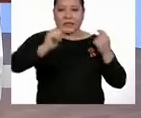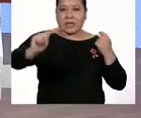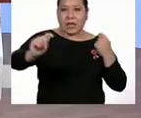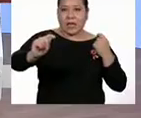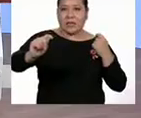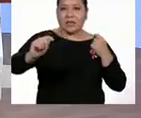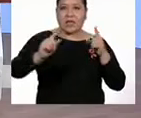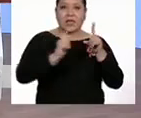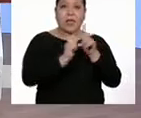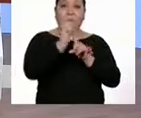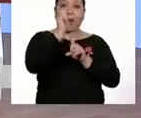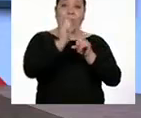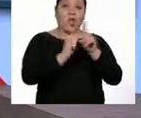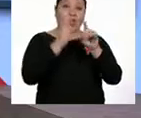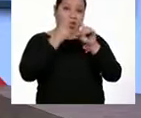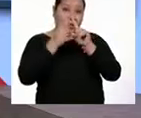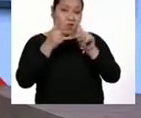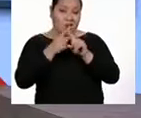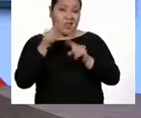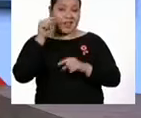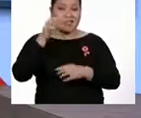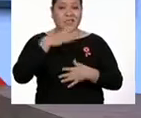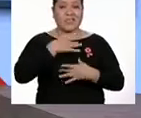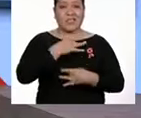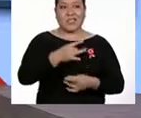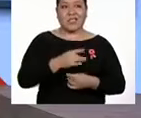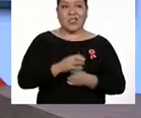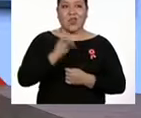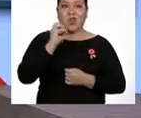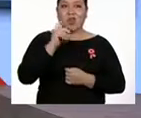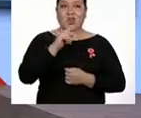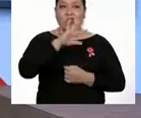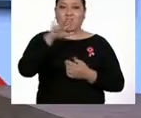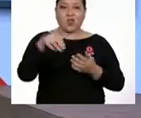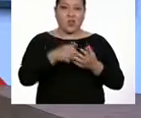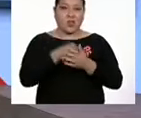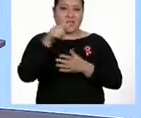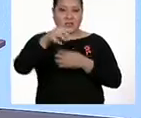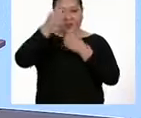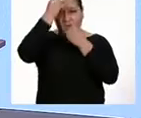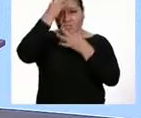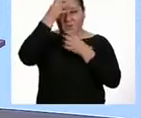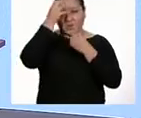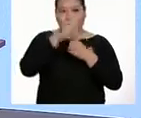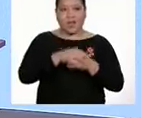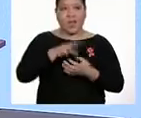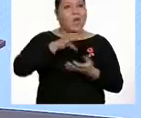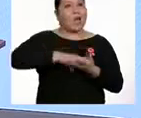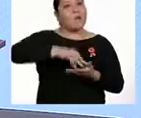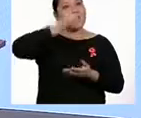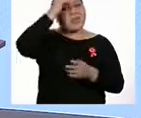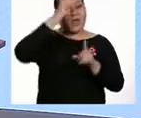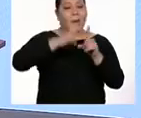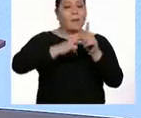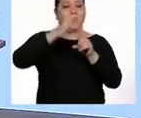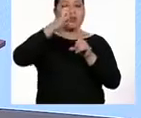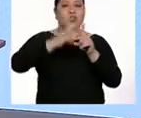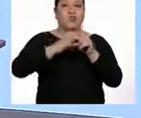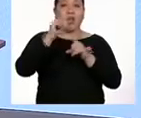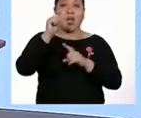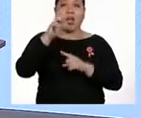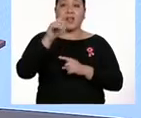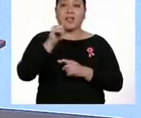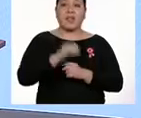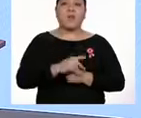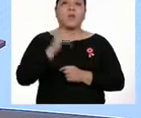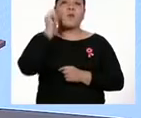etc. Muy interesante. Y bien, toda esa inquietud por aprender a calcular la presión arterial fue